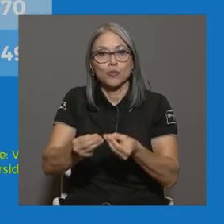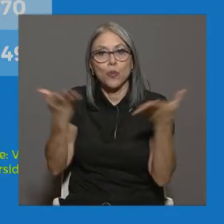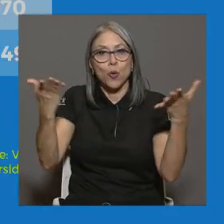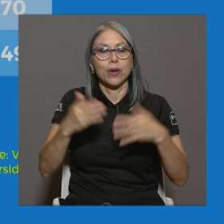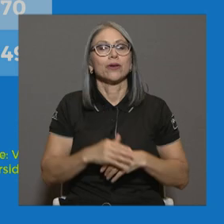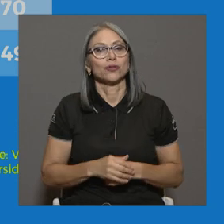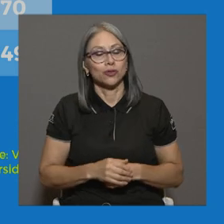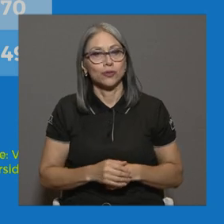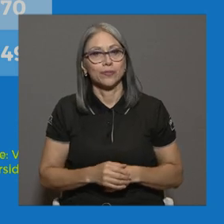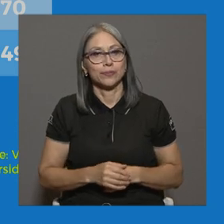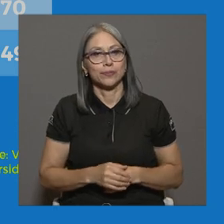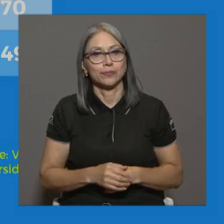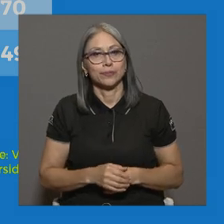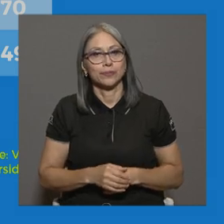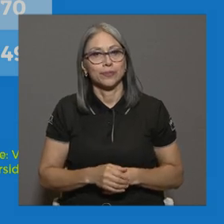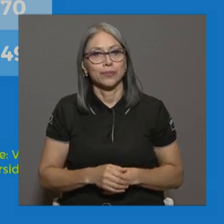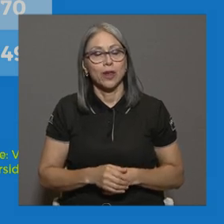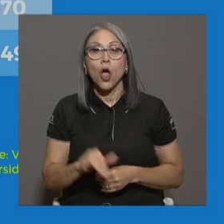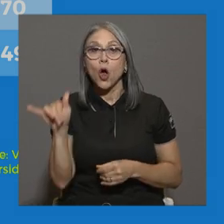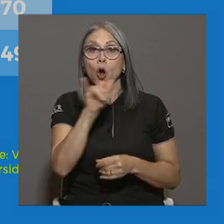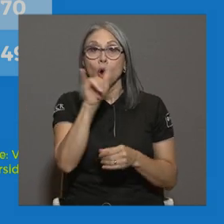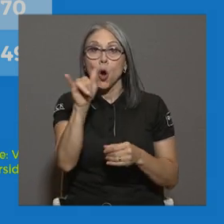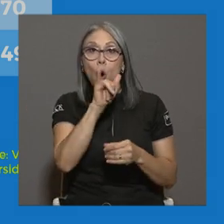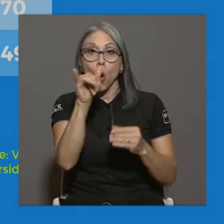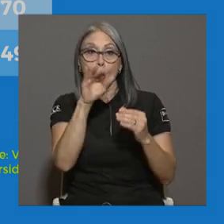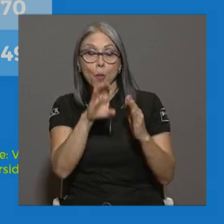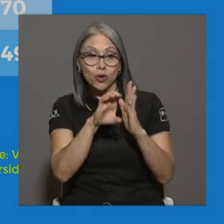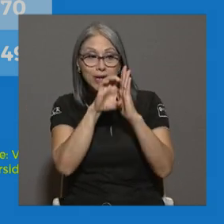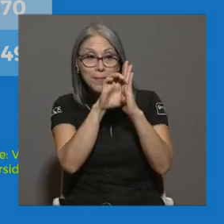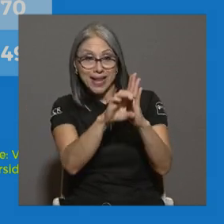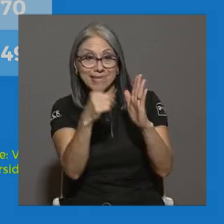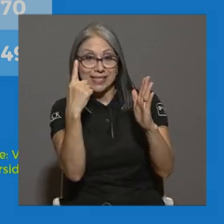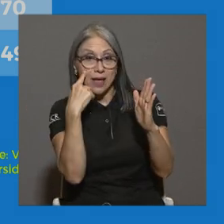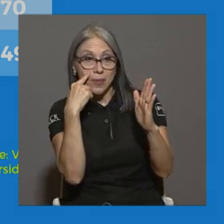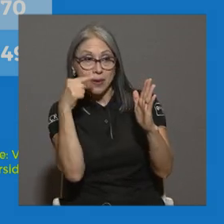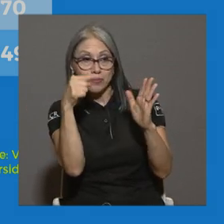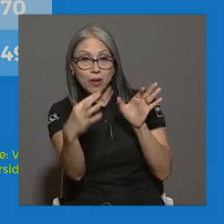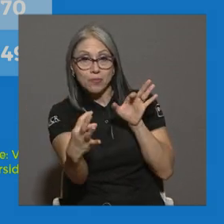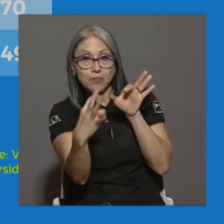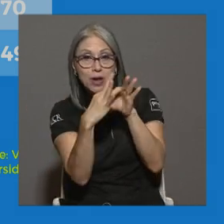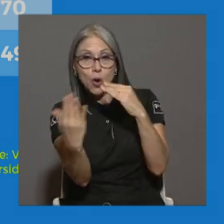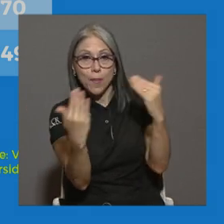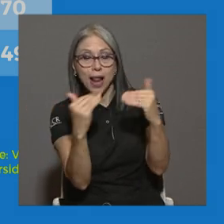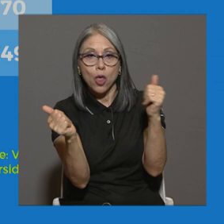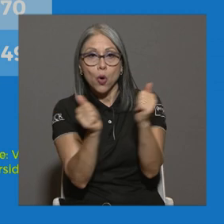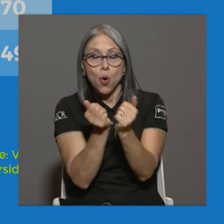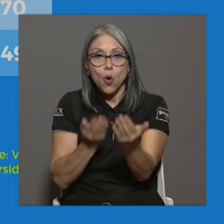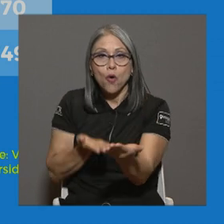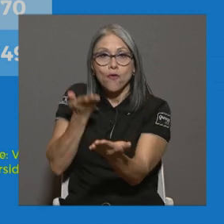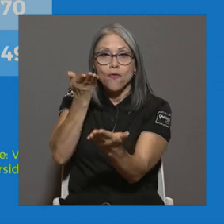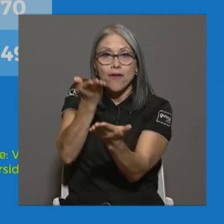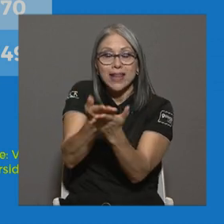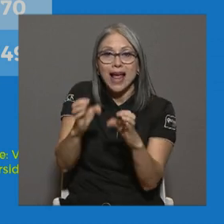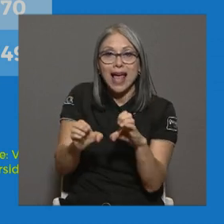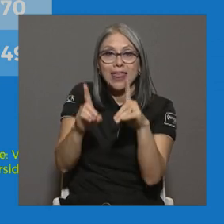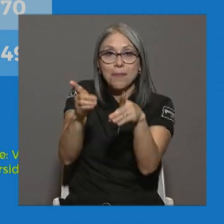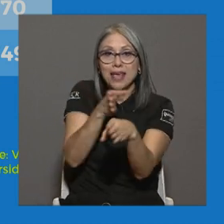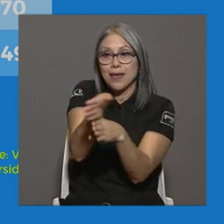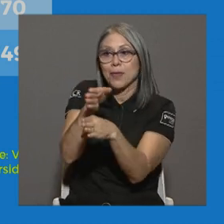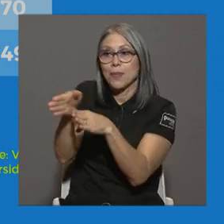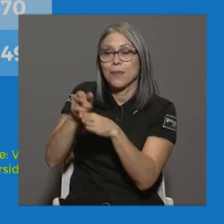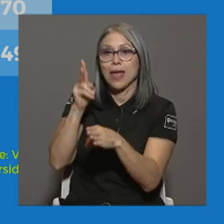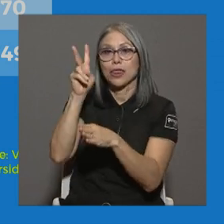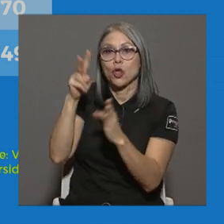públicos. Tomando como referencia la oferta académica del 2023, es posible constatar